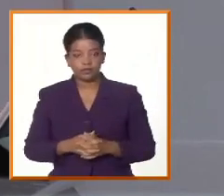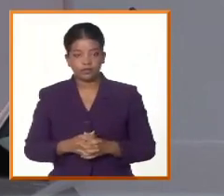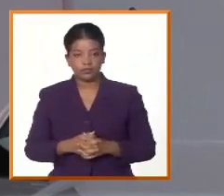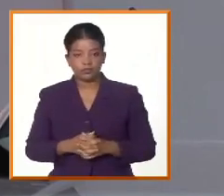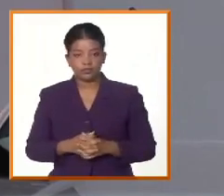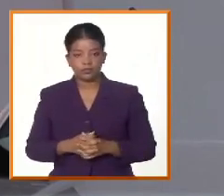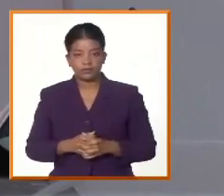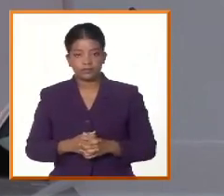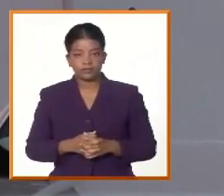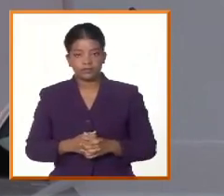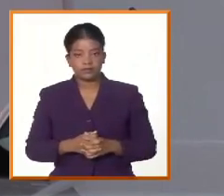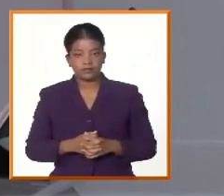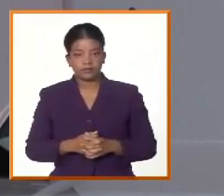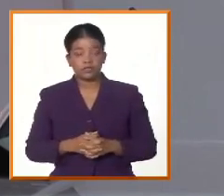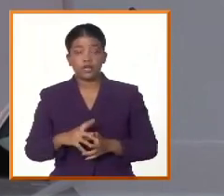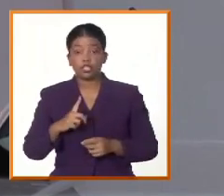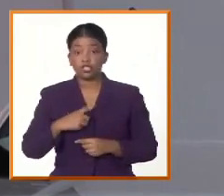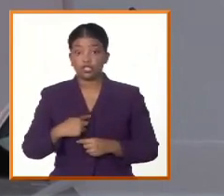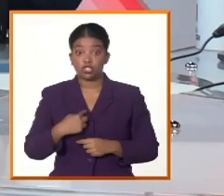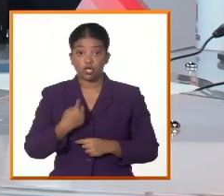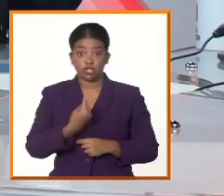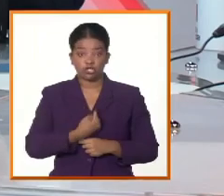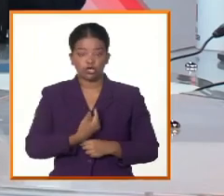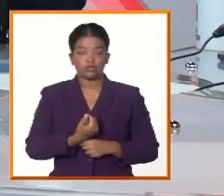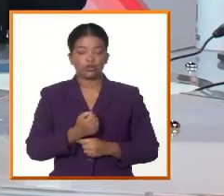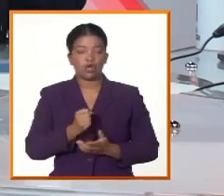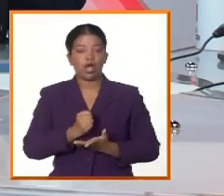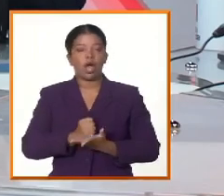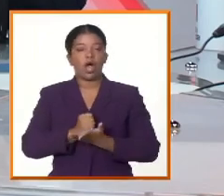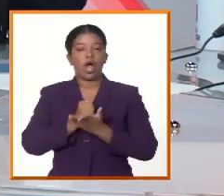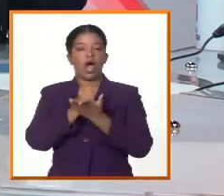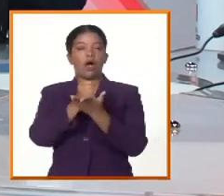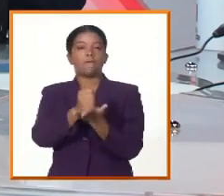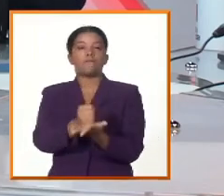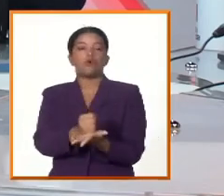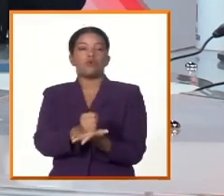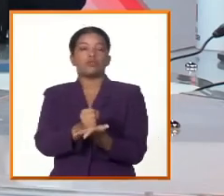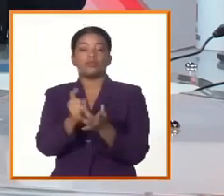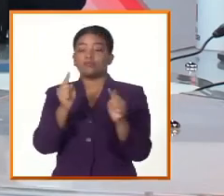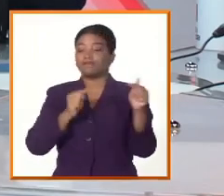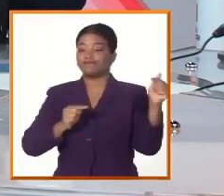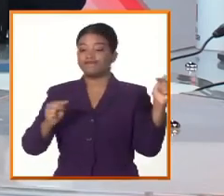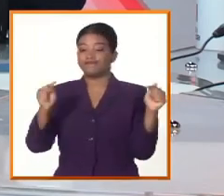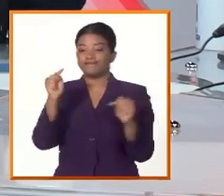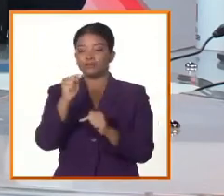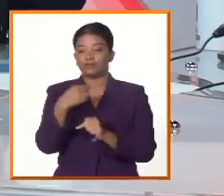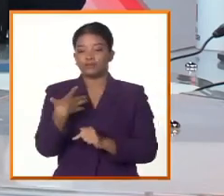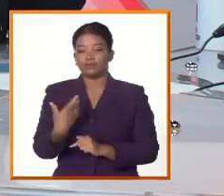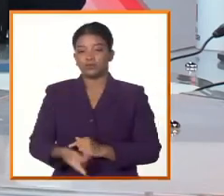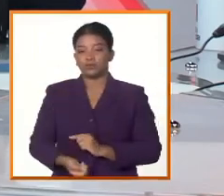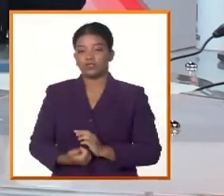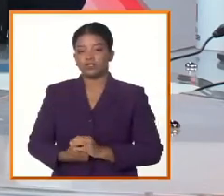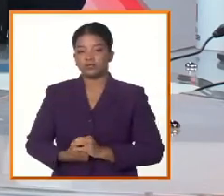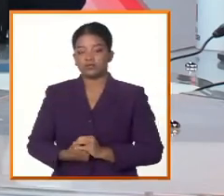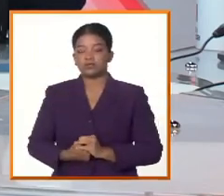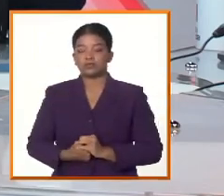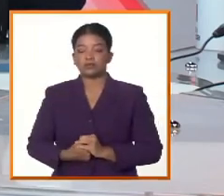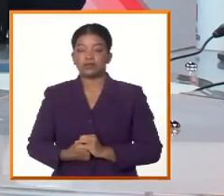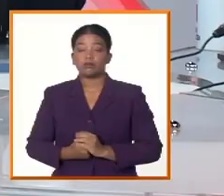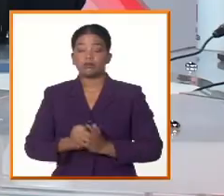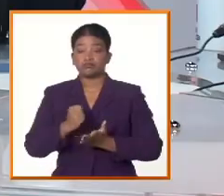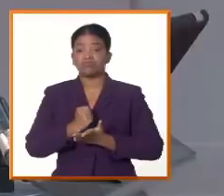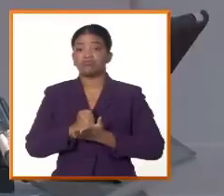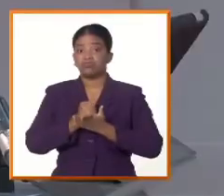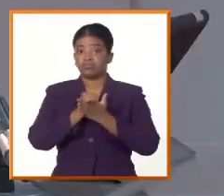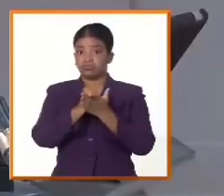sea nosotros el aporte fundamental del instituto el aporte es dotar de herramienta a